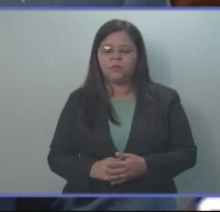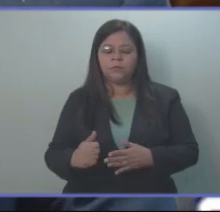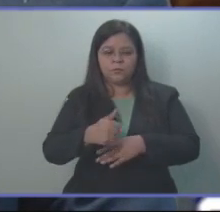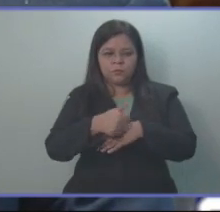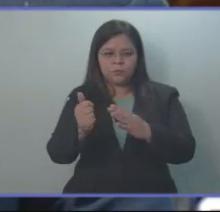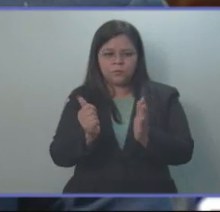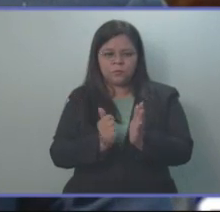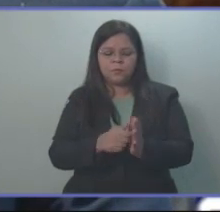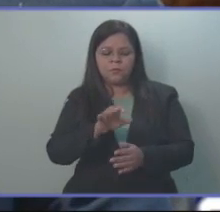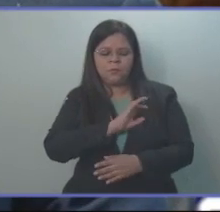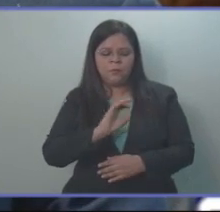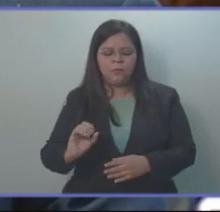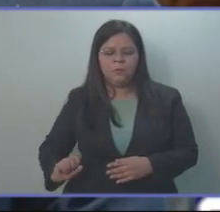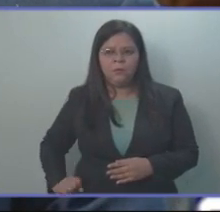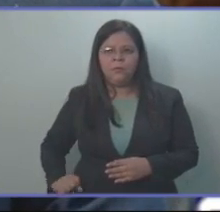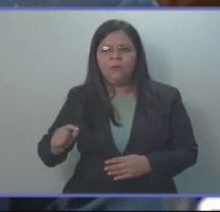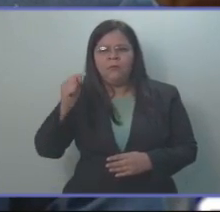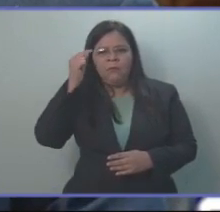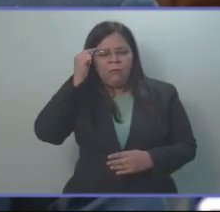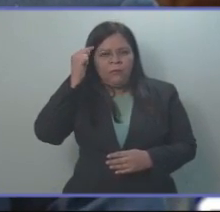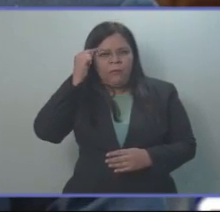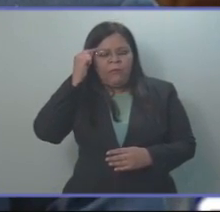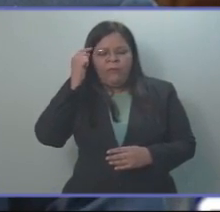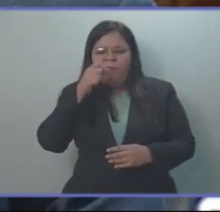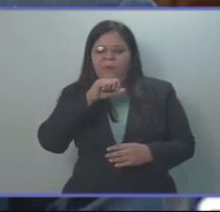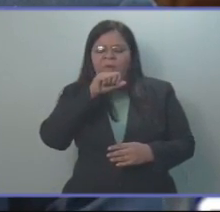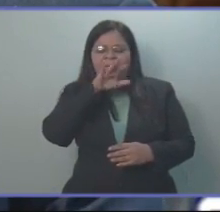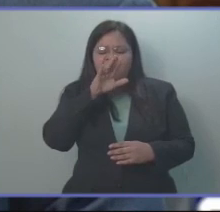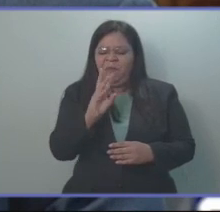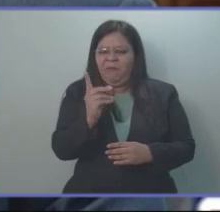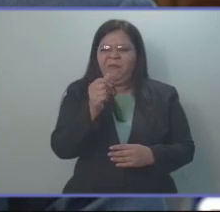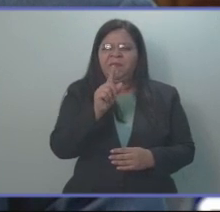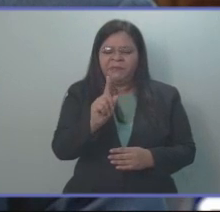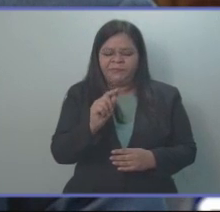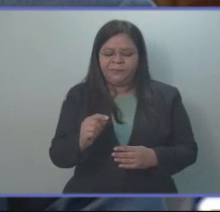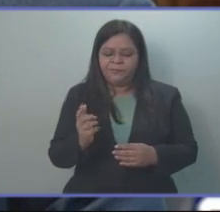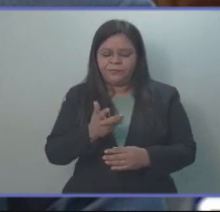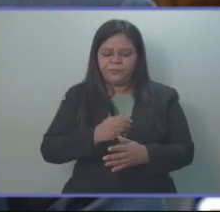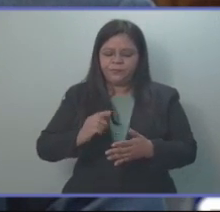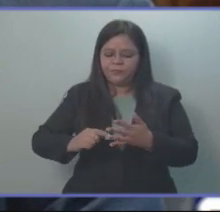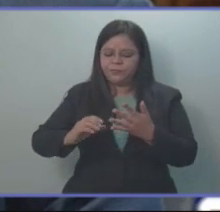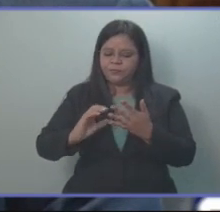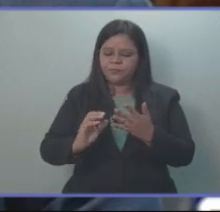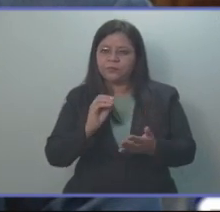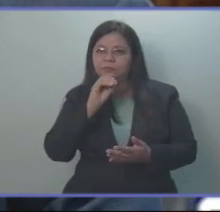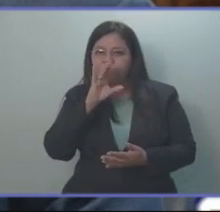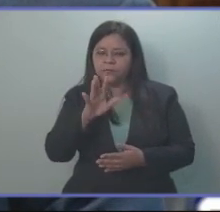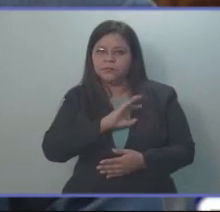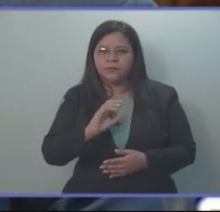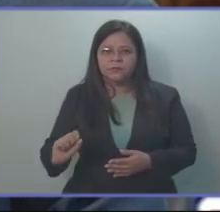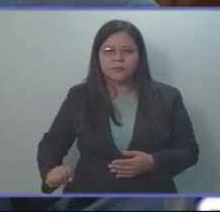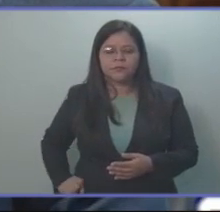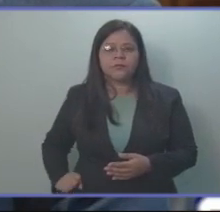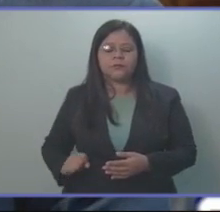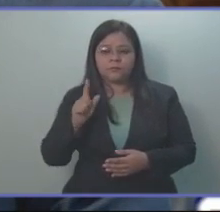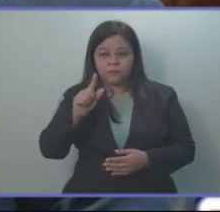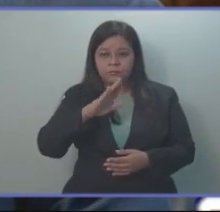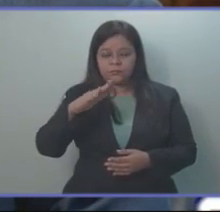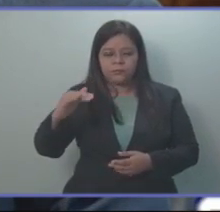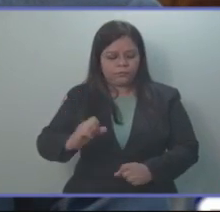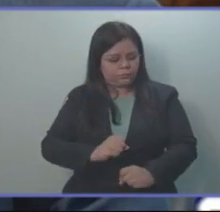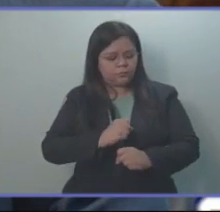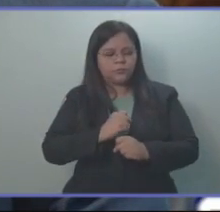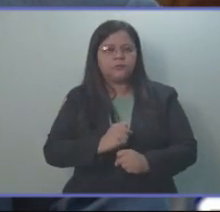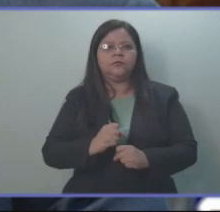Asamblea Legislativa de la República del Salvador, considerando, Romano 1, la Constitución establece que El Salvador es un Estado soberano, que